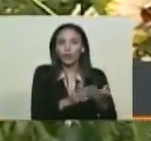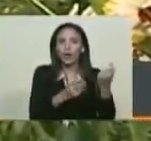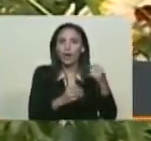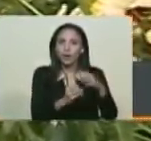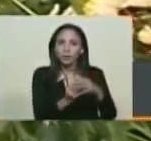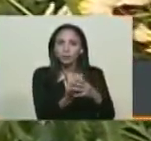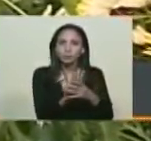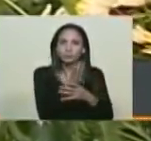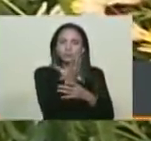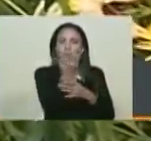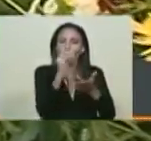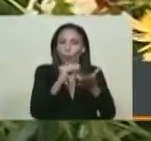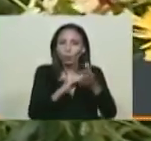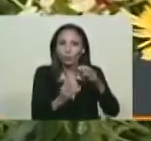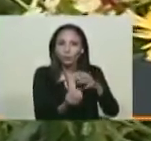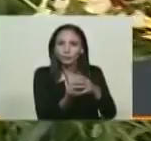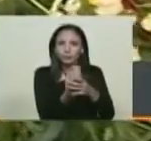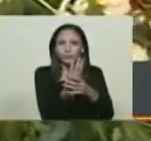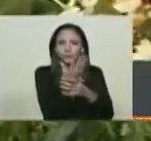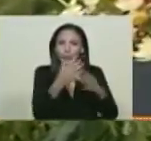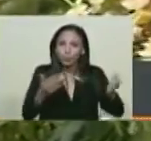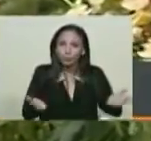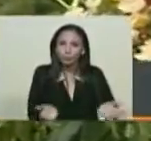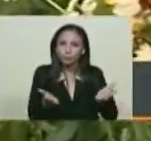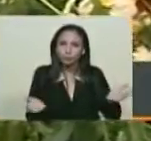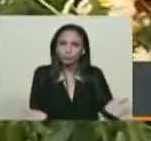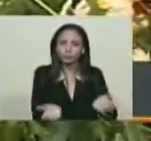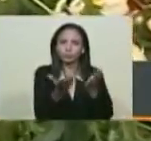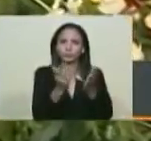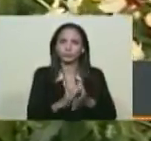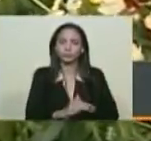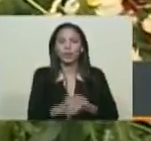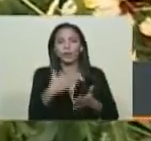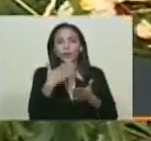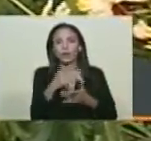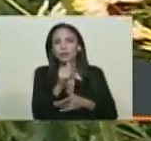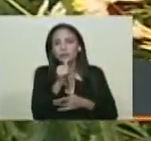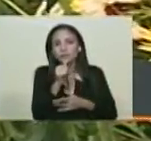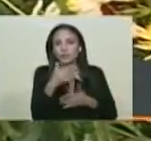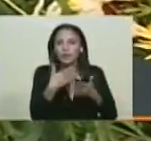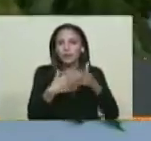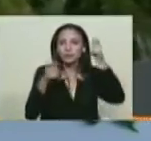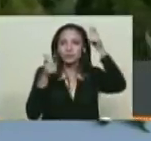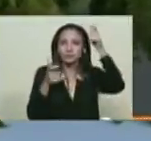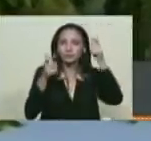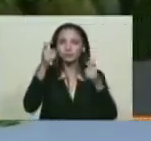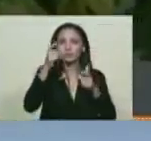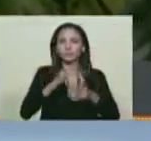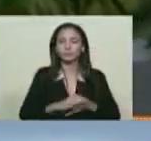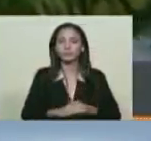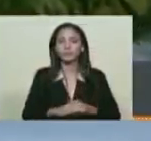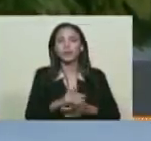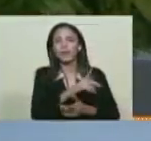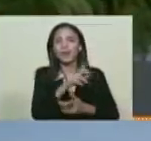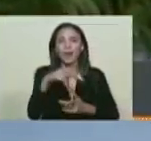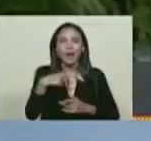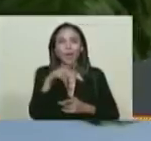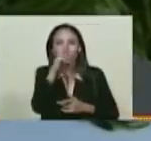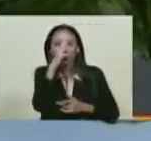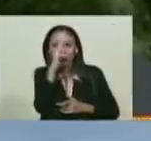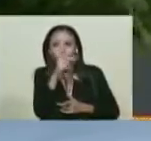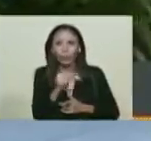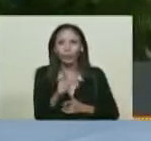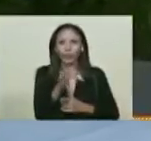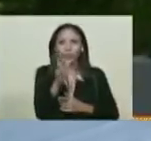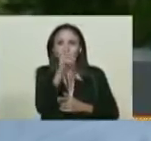reverdecer, del impulso, y fue dado gracias al comandante Chávez. De esto no hay duda. Inclusive